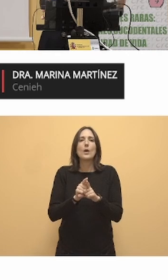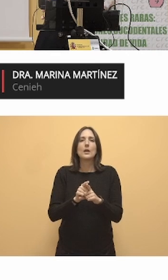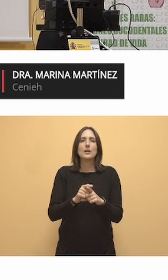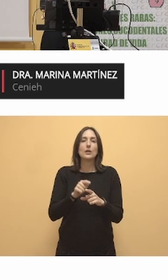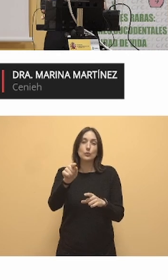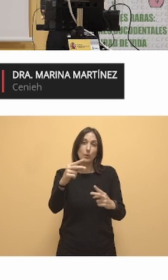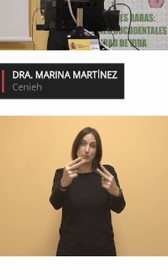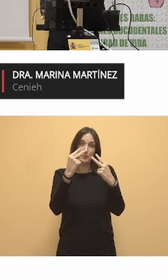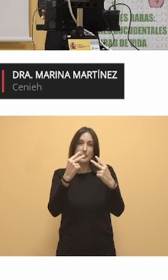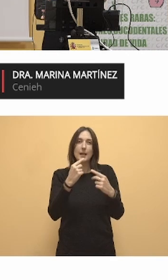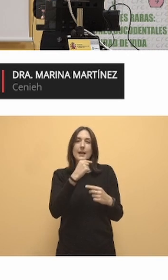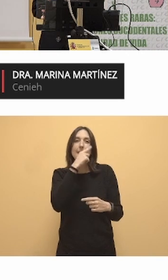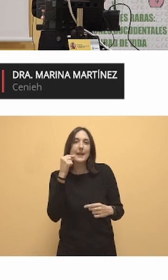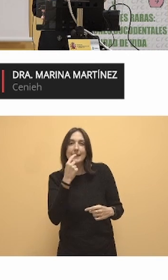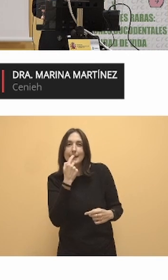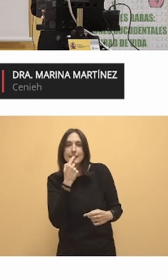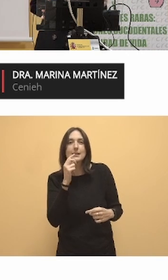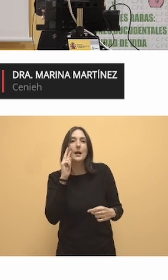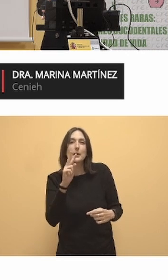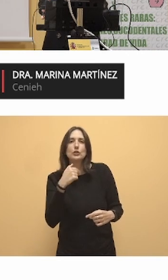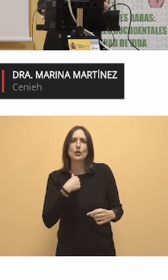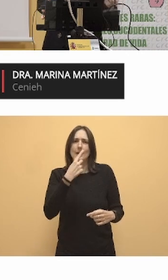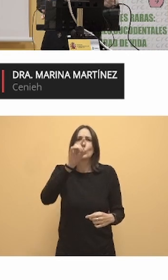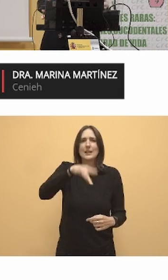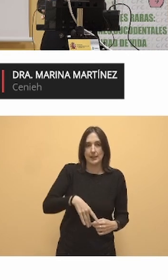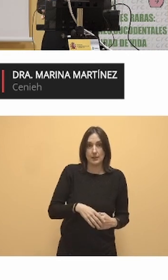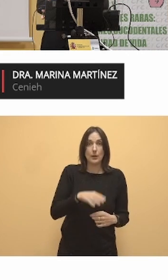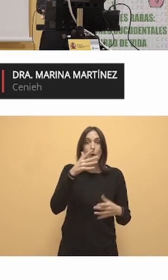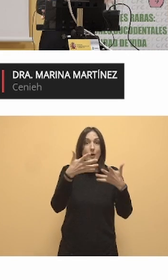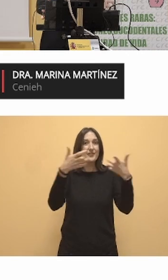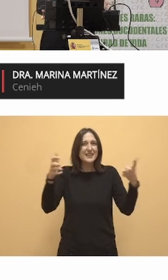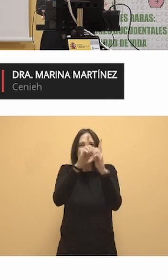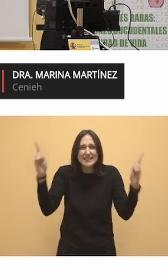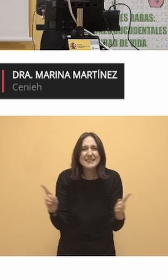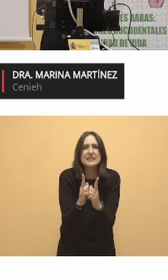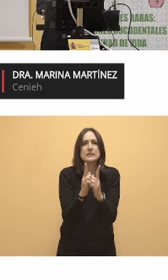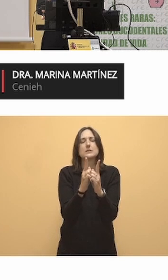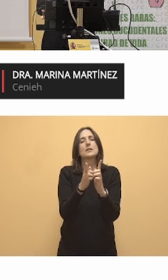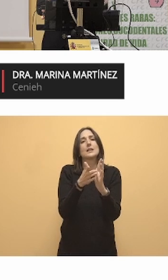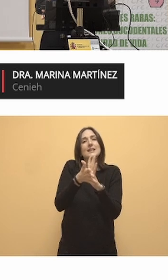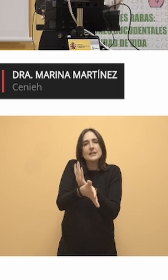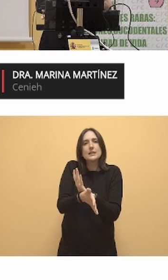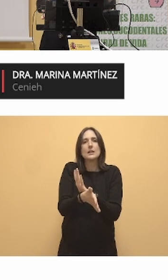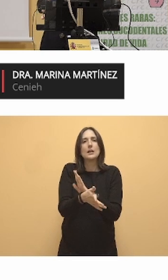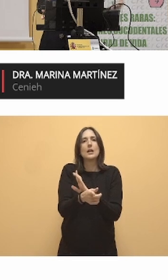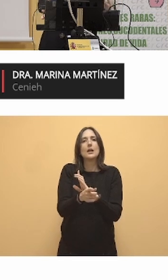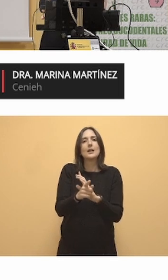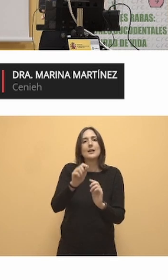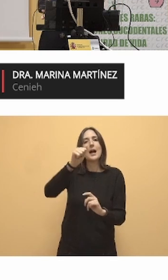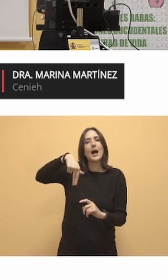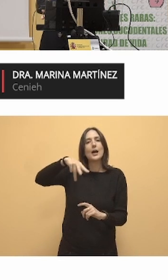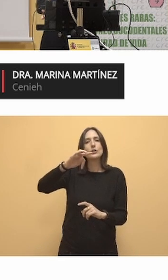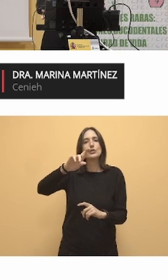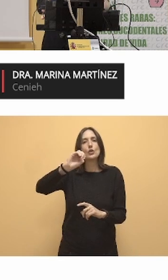tus dientes y te diré quién eres. Y es que esta frase resume perfectamente lo que es la definición de la antropología